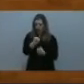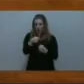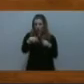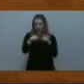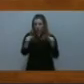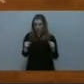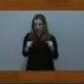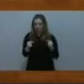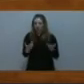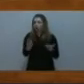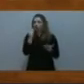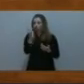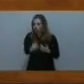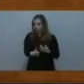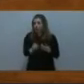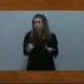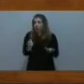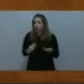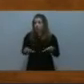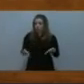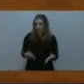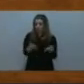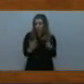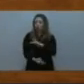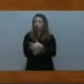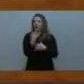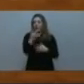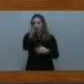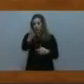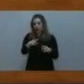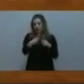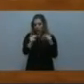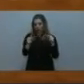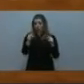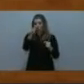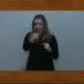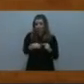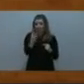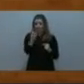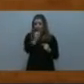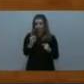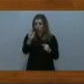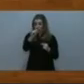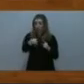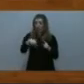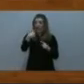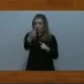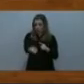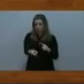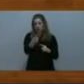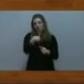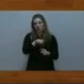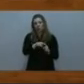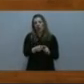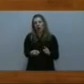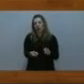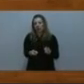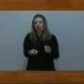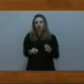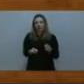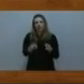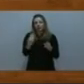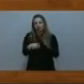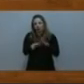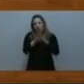Entonces, el Camino estaba creado, el Camino lo crea un asturiano. Pero nosotros aquí, pues 30 años después, seguimos en el lamento y no en el aprovechamiento del recurso del